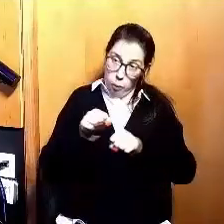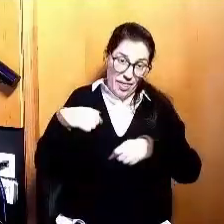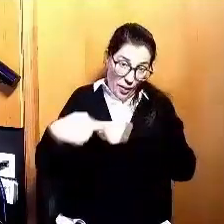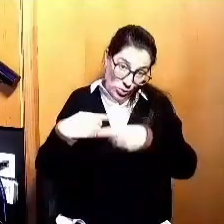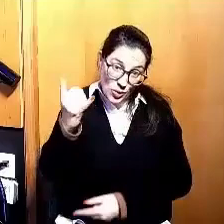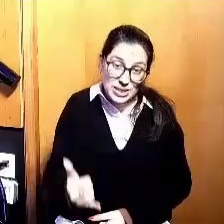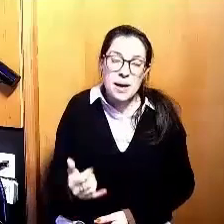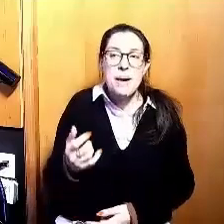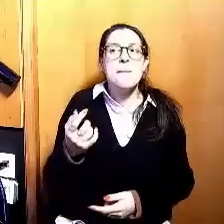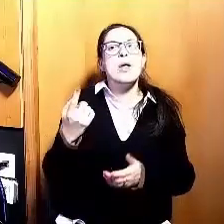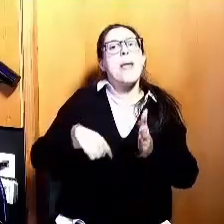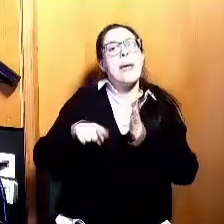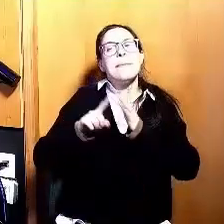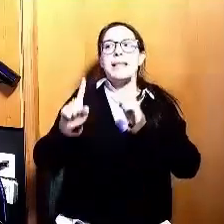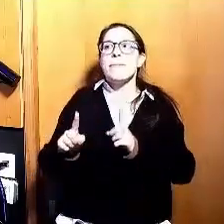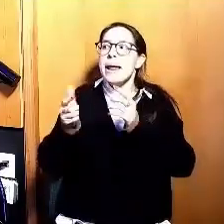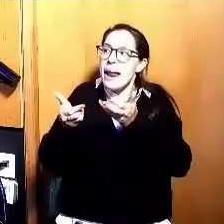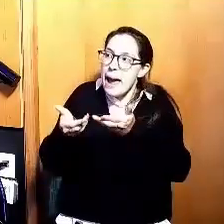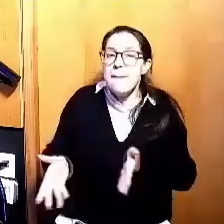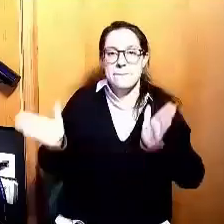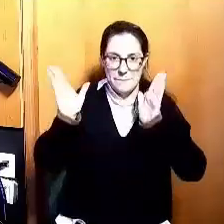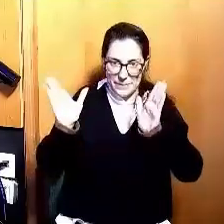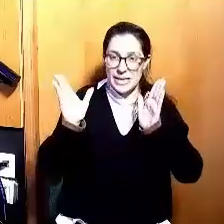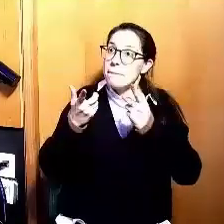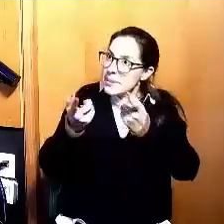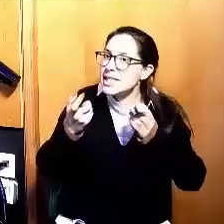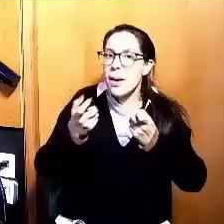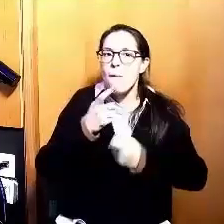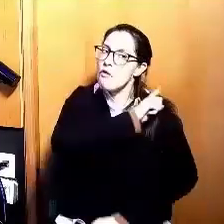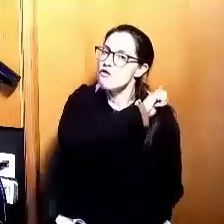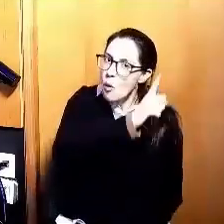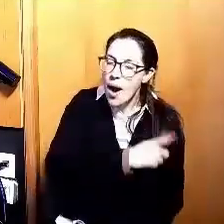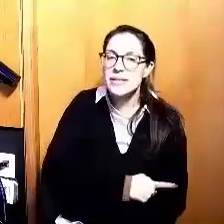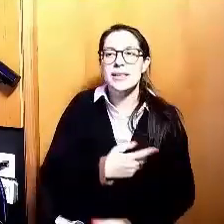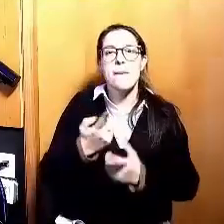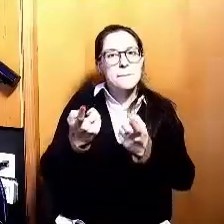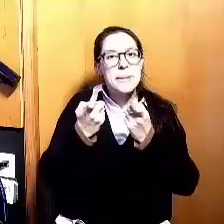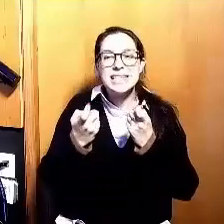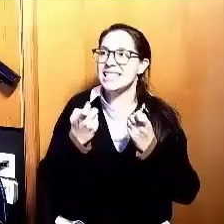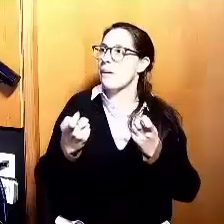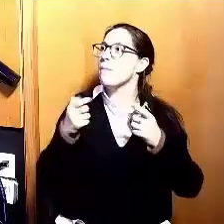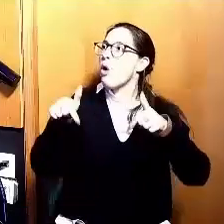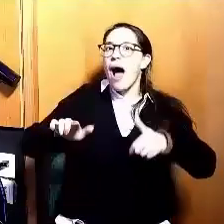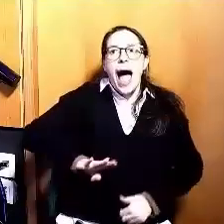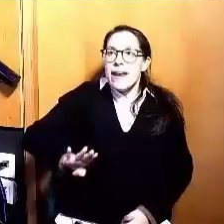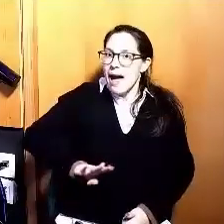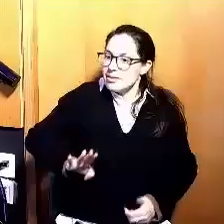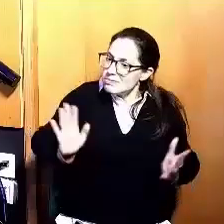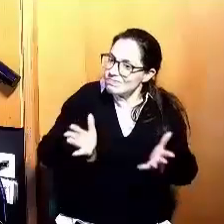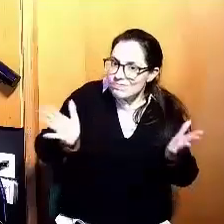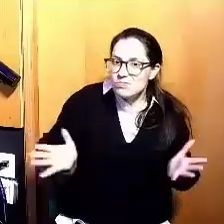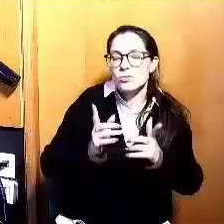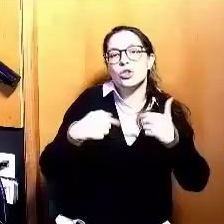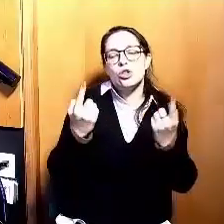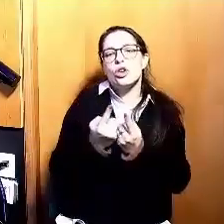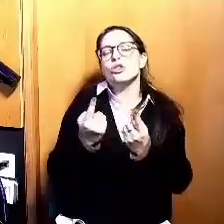Pero también fue un momento iniciático y se necesitaba esa potencia digamos, y ese calor que había. Digamos, en algún momento tuvimos un